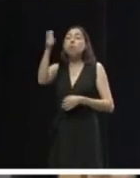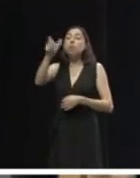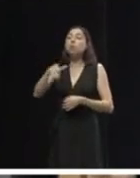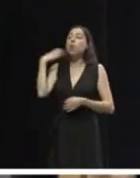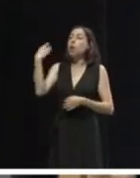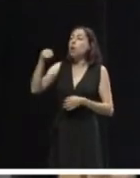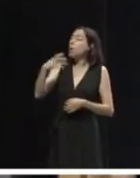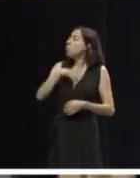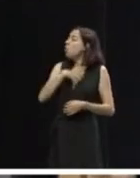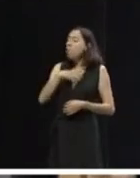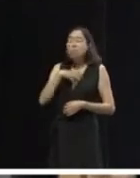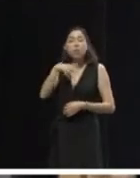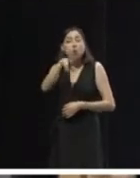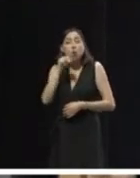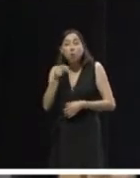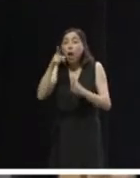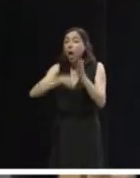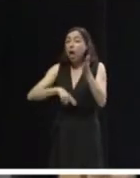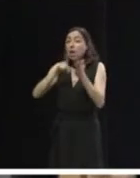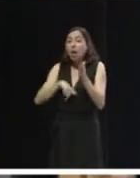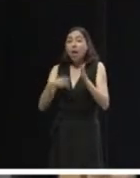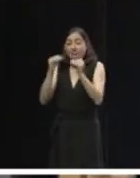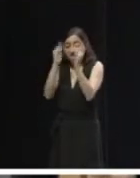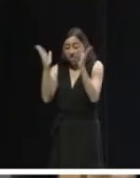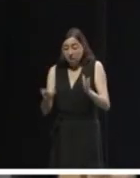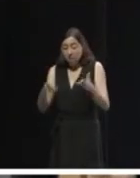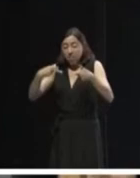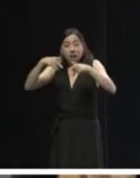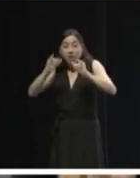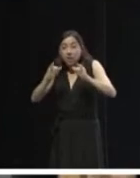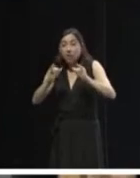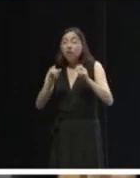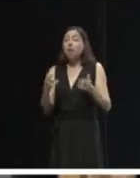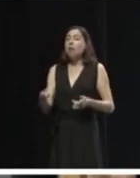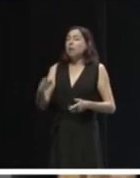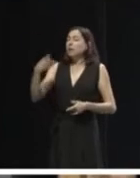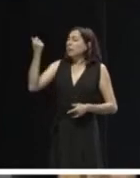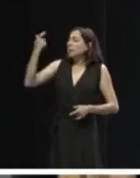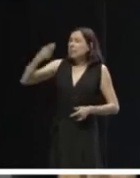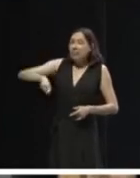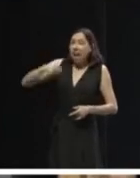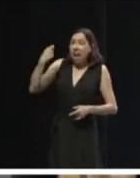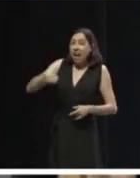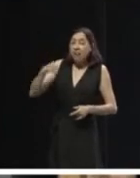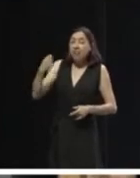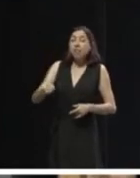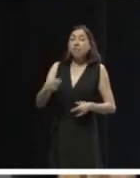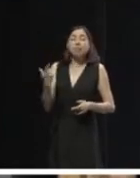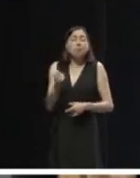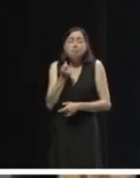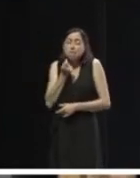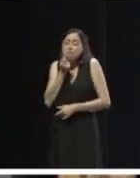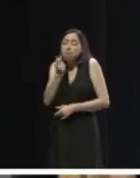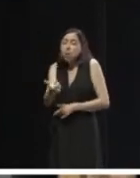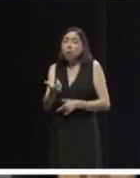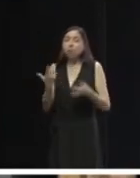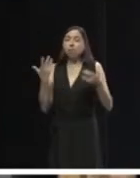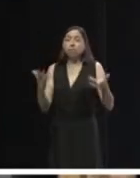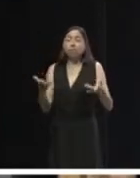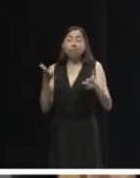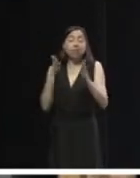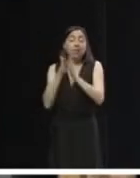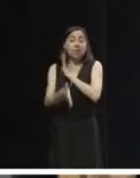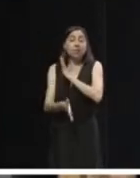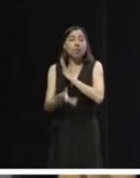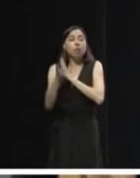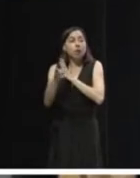ni comprar ni alquilar una vivienda. Son demasiado caras y además hay muy pocas, lo cual no significa